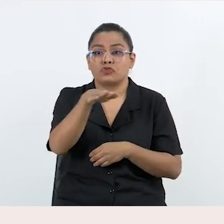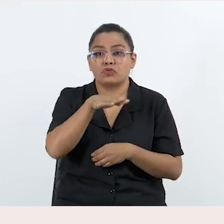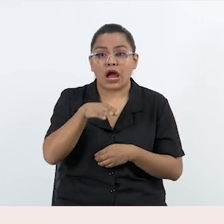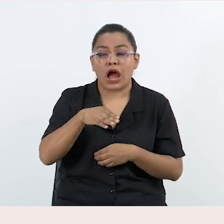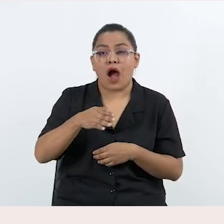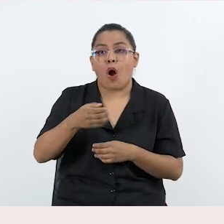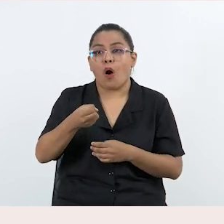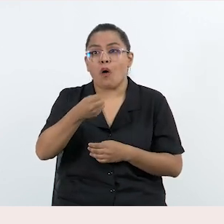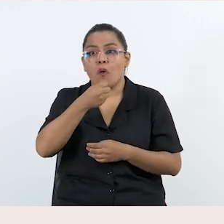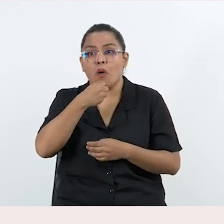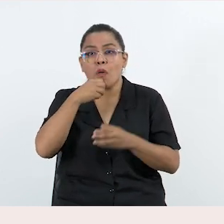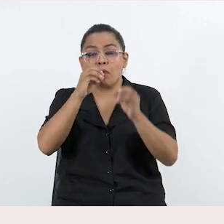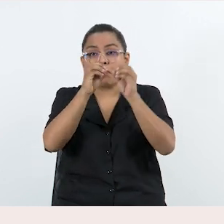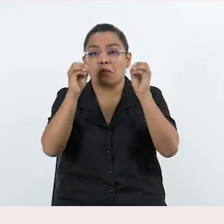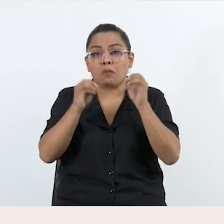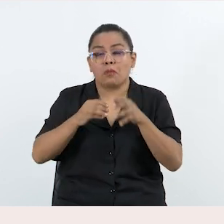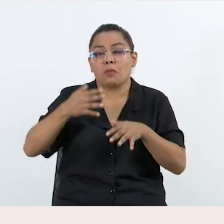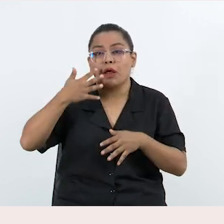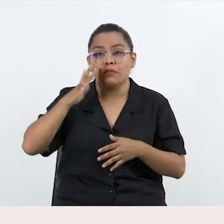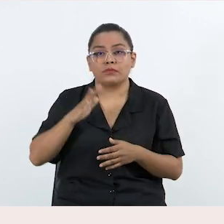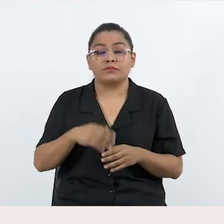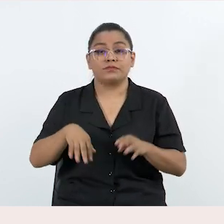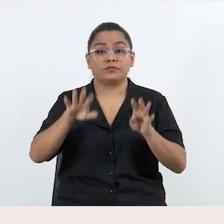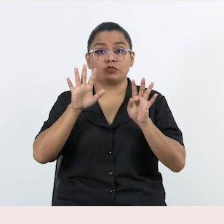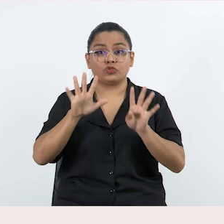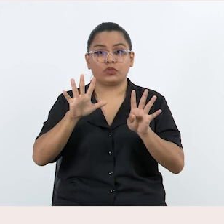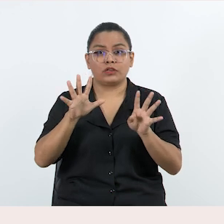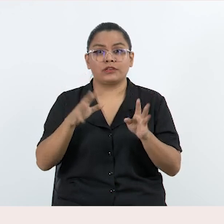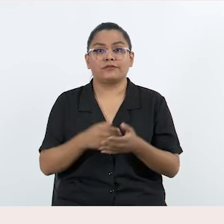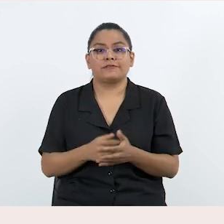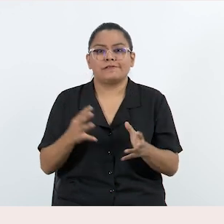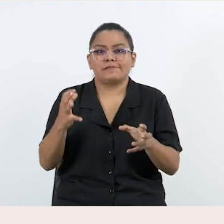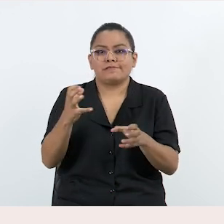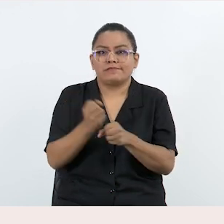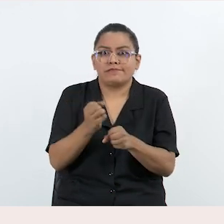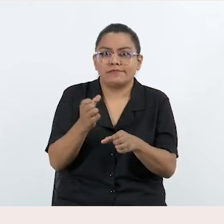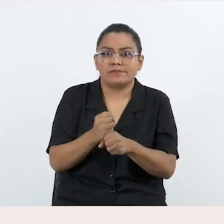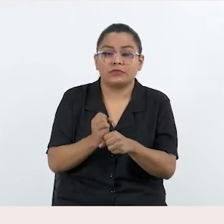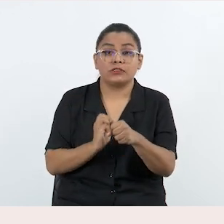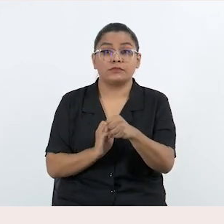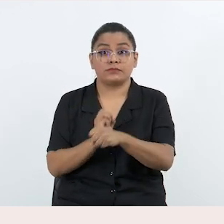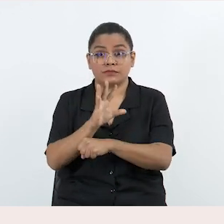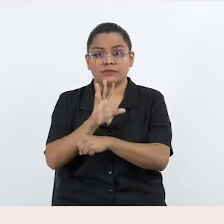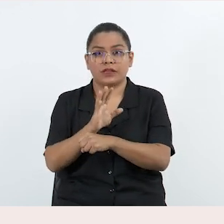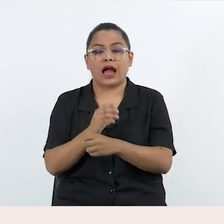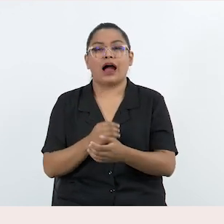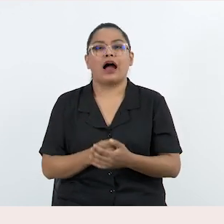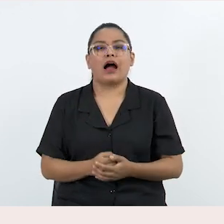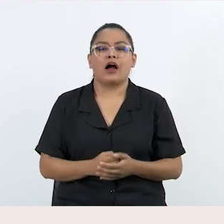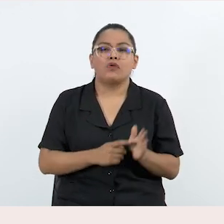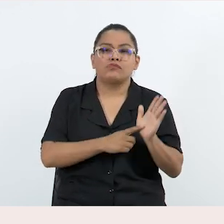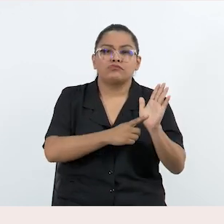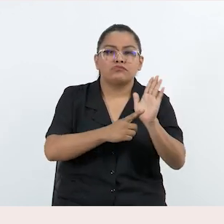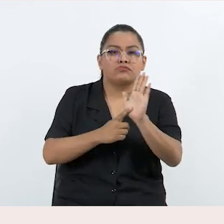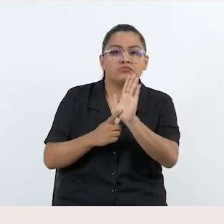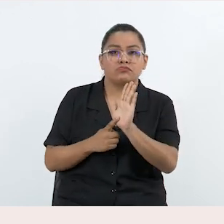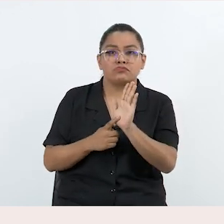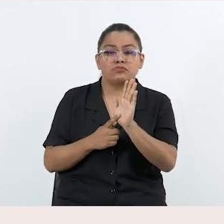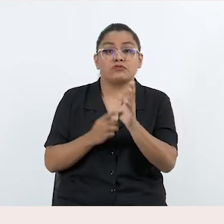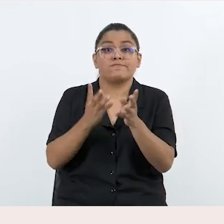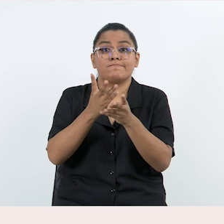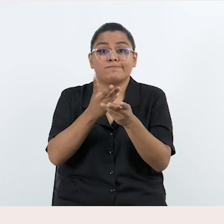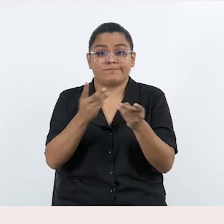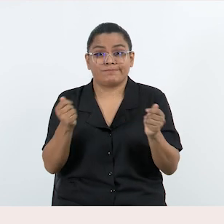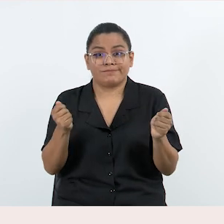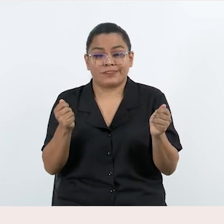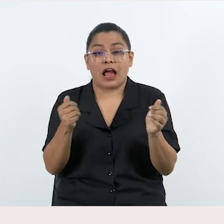o documentales. Paso 9. Síntesis y presentación. Aquí se presenta la respuesta